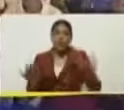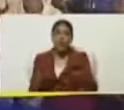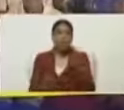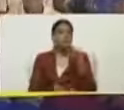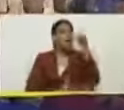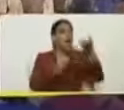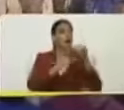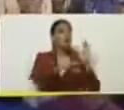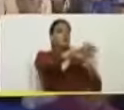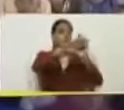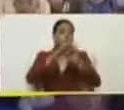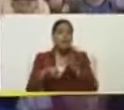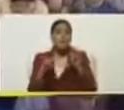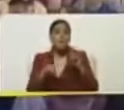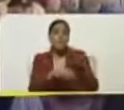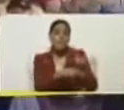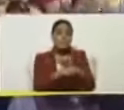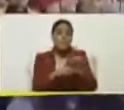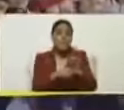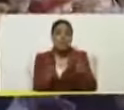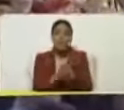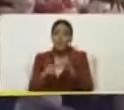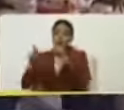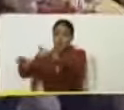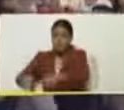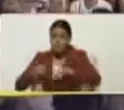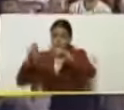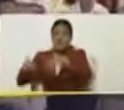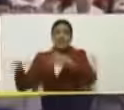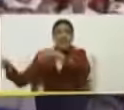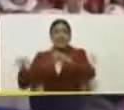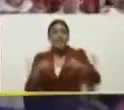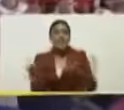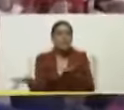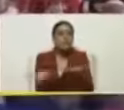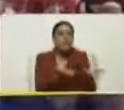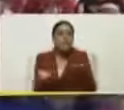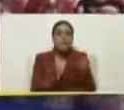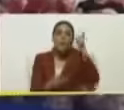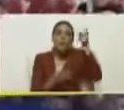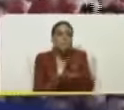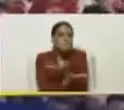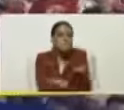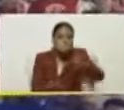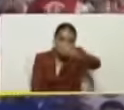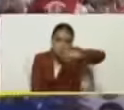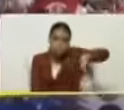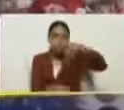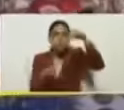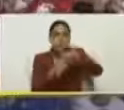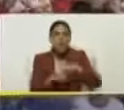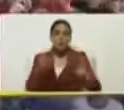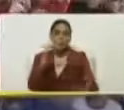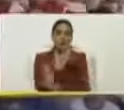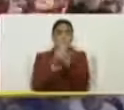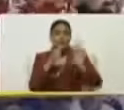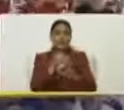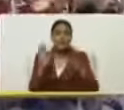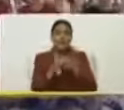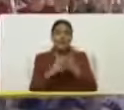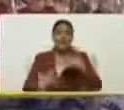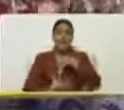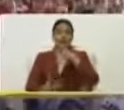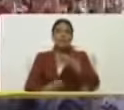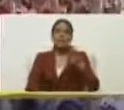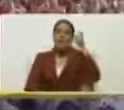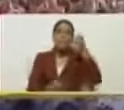de Agricultura y Tierra sea un ministerio que esté al servicio del pueblo, que defienda los intereses